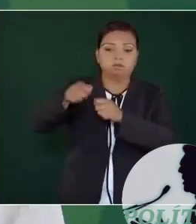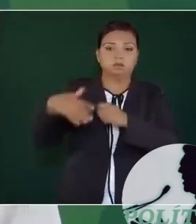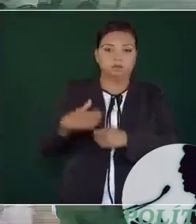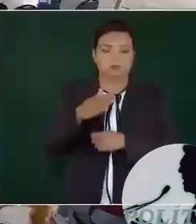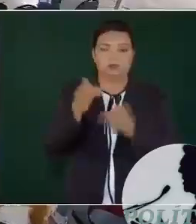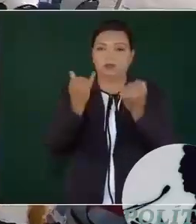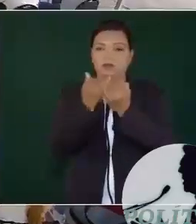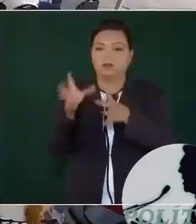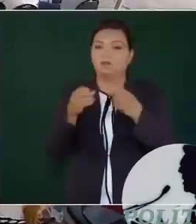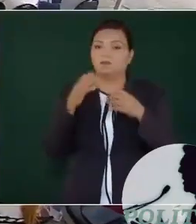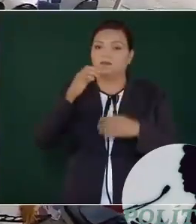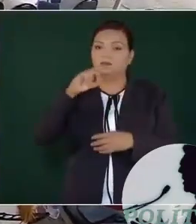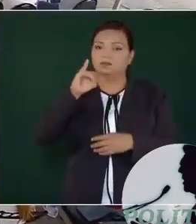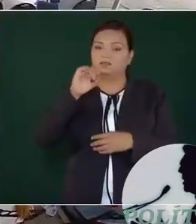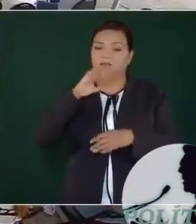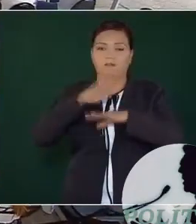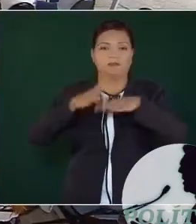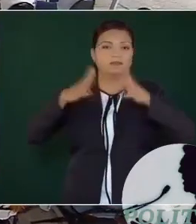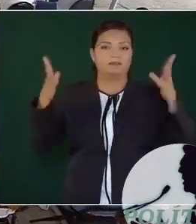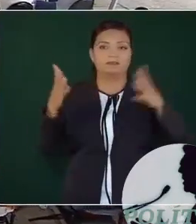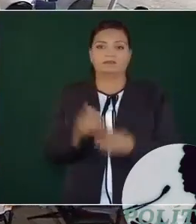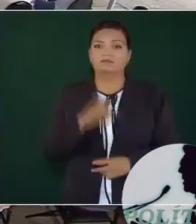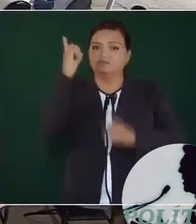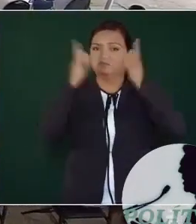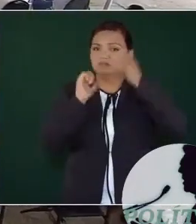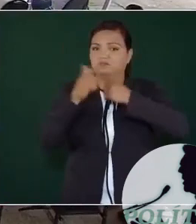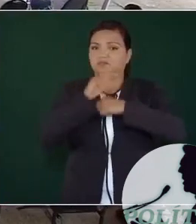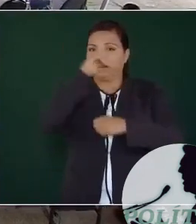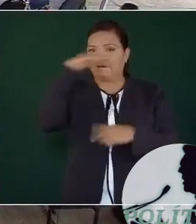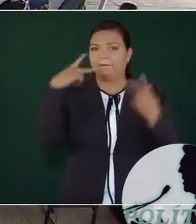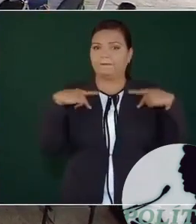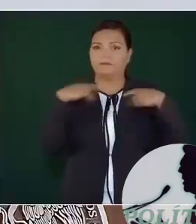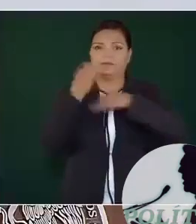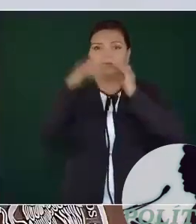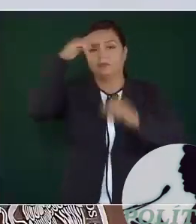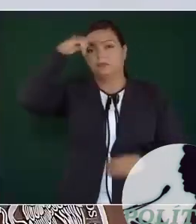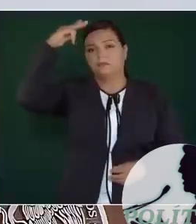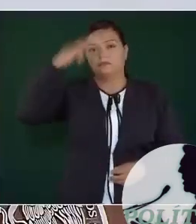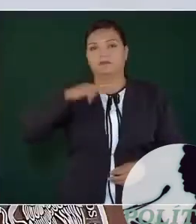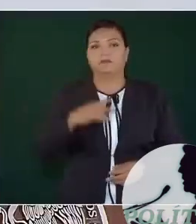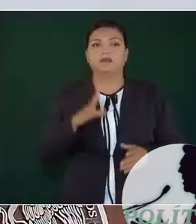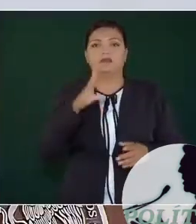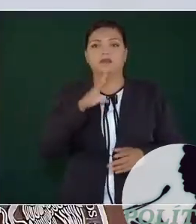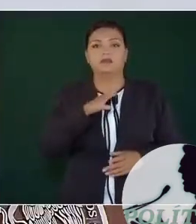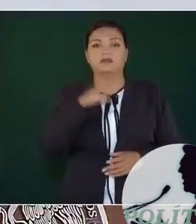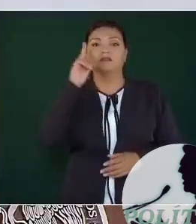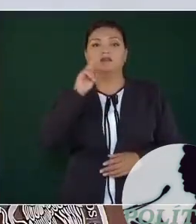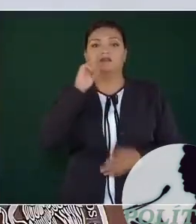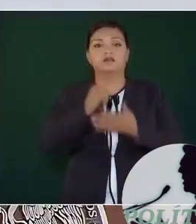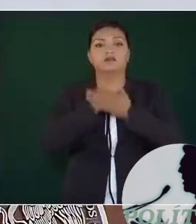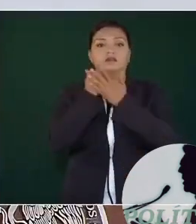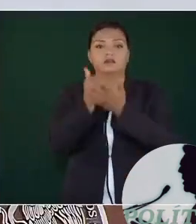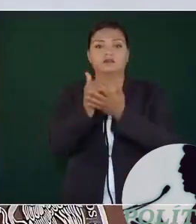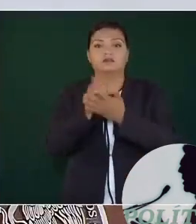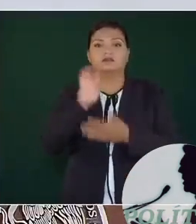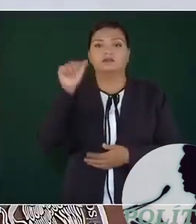gran ecosistema. Sin lugar a dudas, para la población mexicana ha quedado patente los beneficios